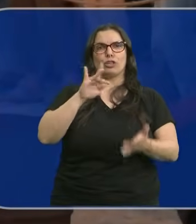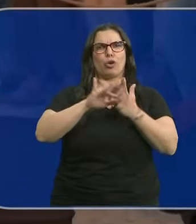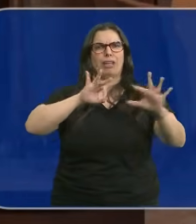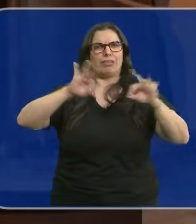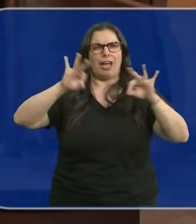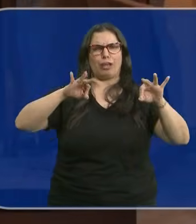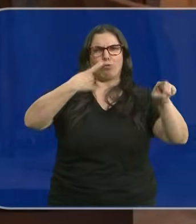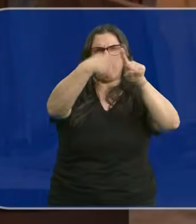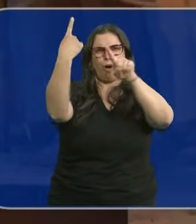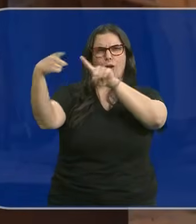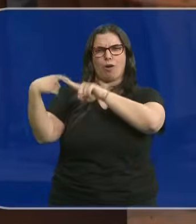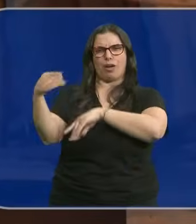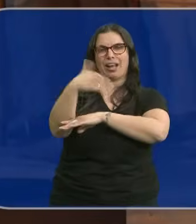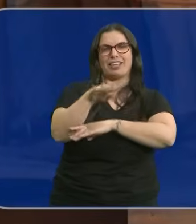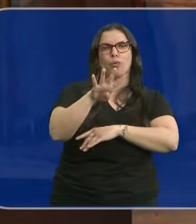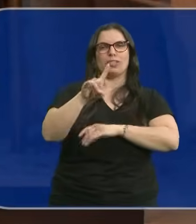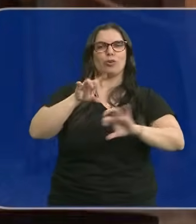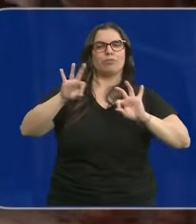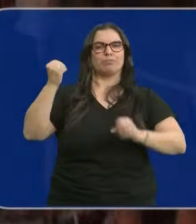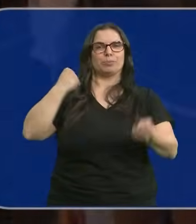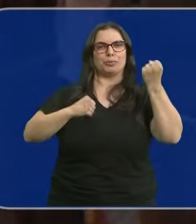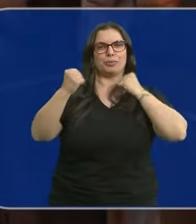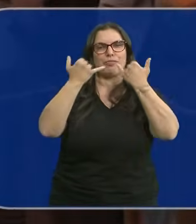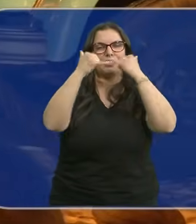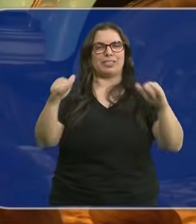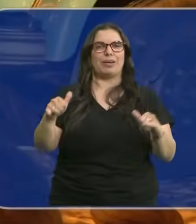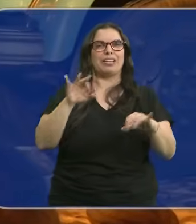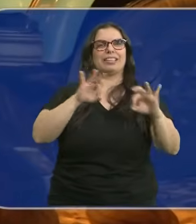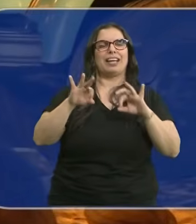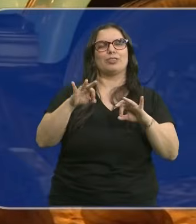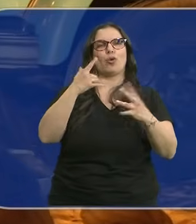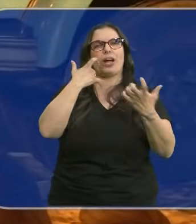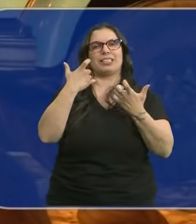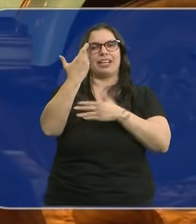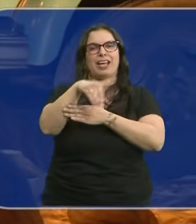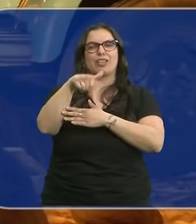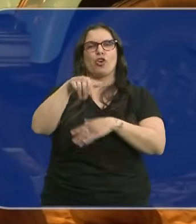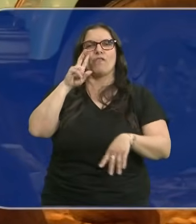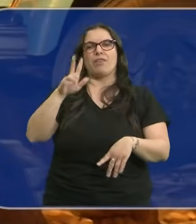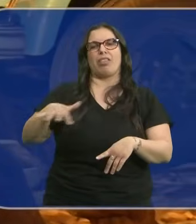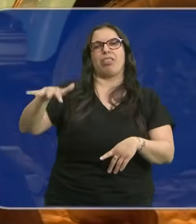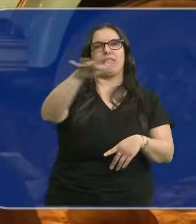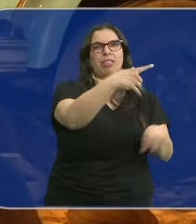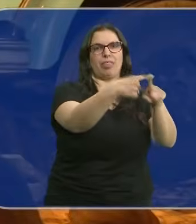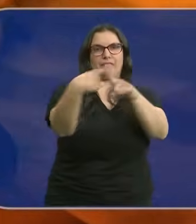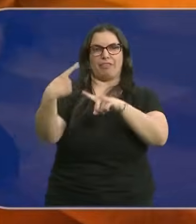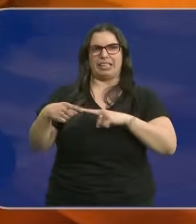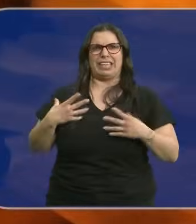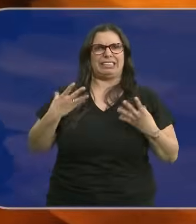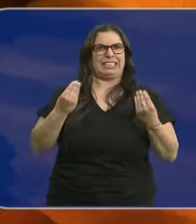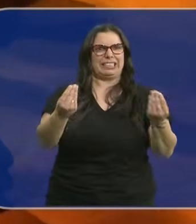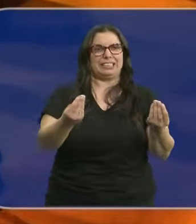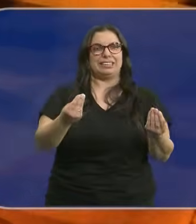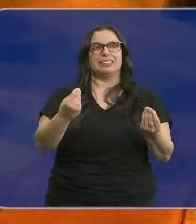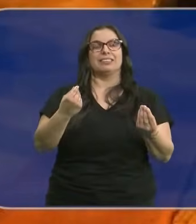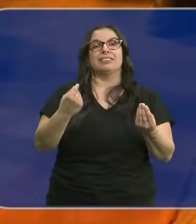de teatro y arte callejero. 41 funciones del Festival de Teatro y Artes de Calle se podrán ver hoy en distintos rincones de la ciudad. Hay tantas que las